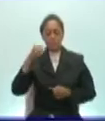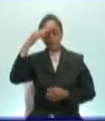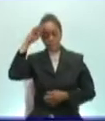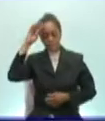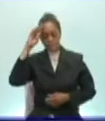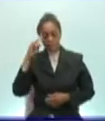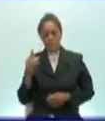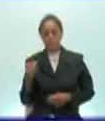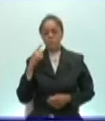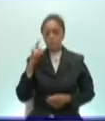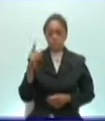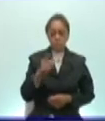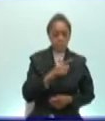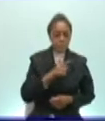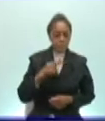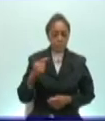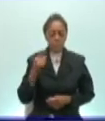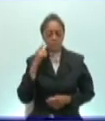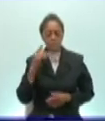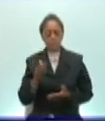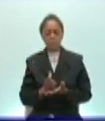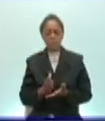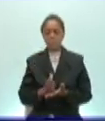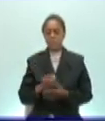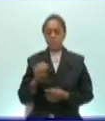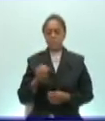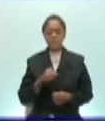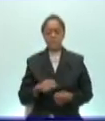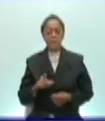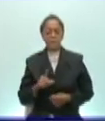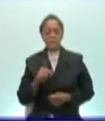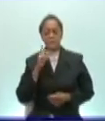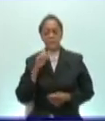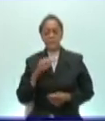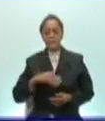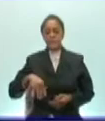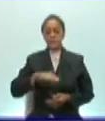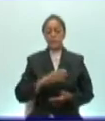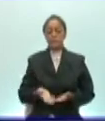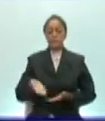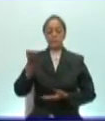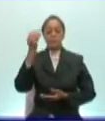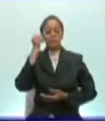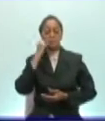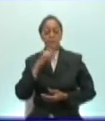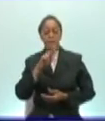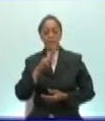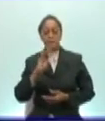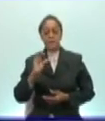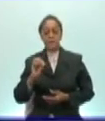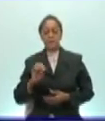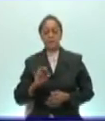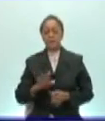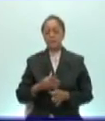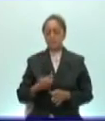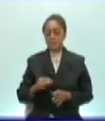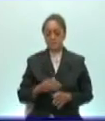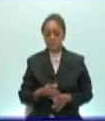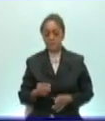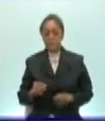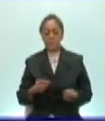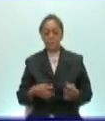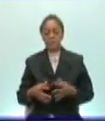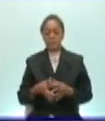Hagan un recorrido de todos los elementos que hemos dado tratamiento para que usted vea que sobrepasamos más de 20 variantes utilizadas por Estados